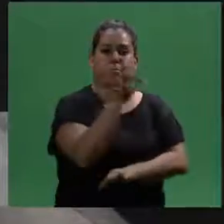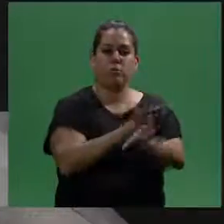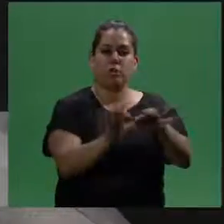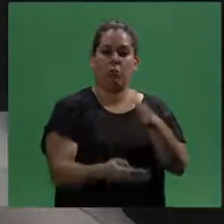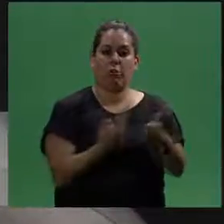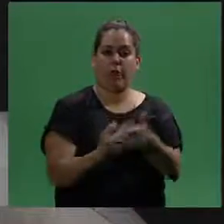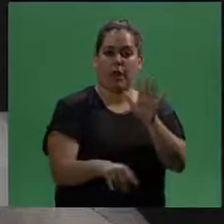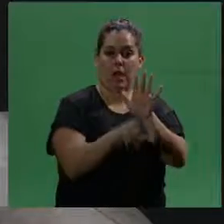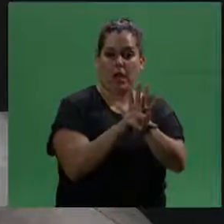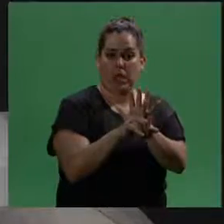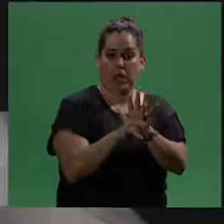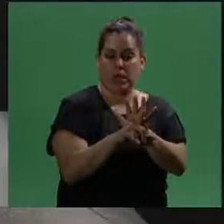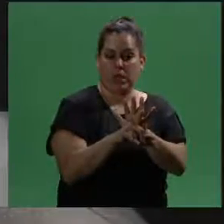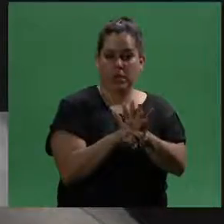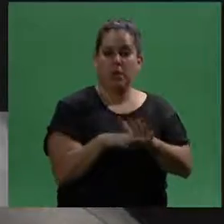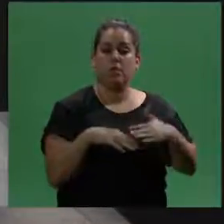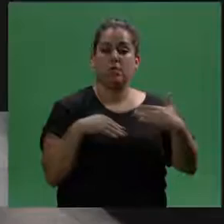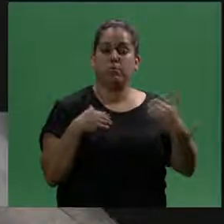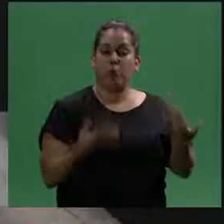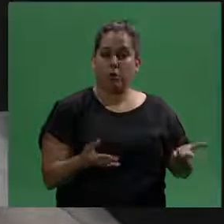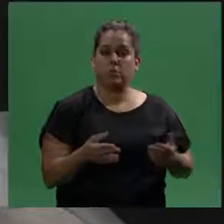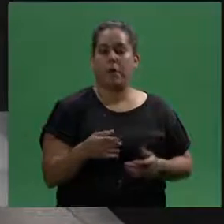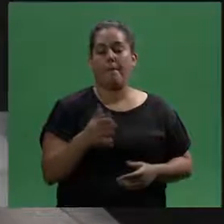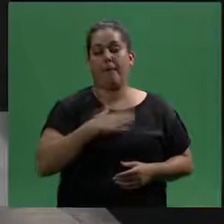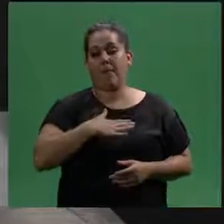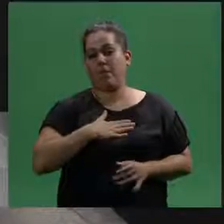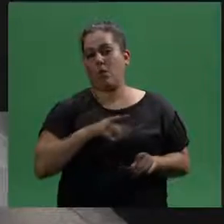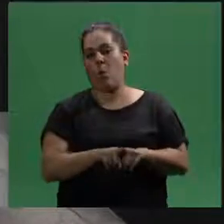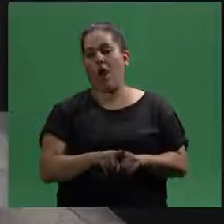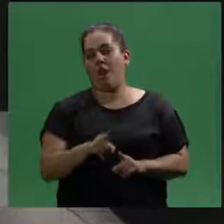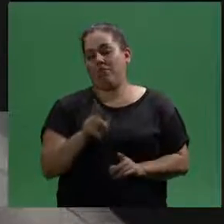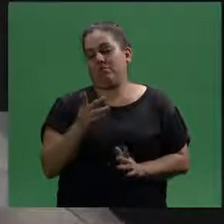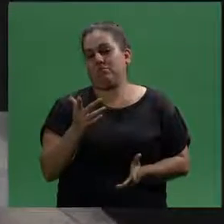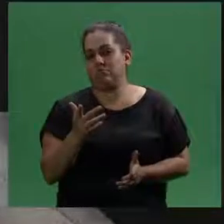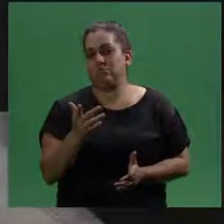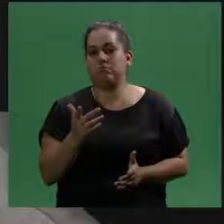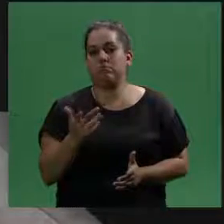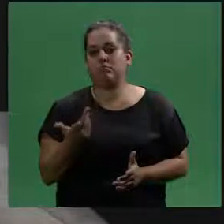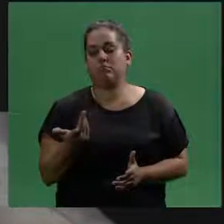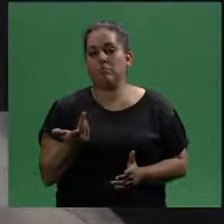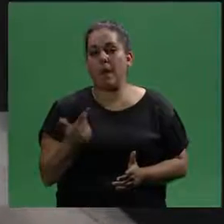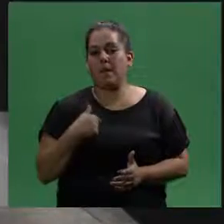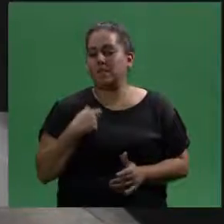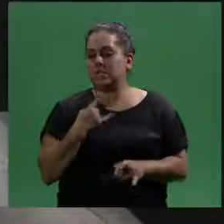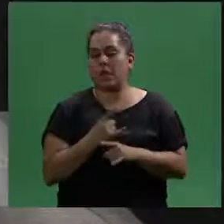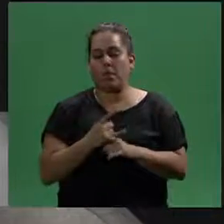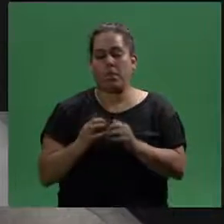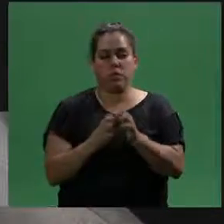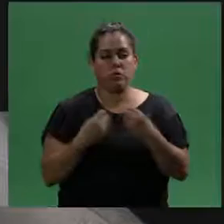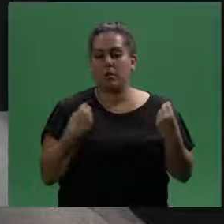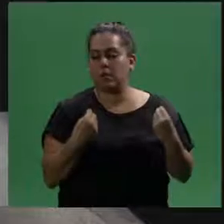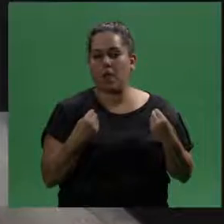de ley. Sí. ¿Sí? Y en todo esto, como me parece como criterio final, ¿no? Sí.